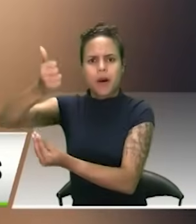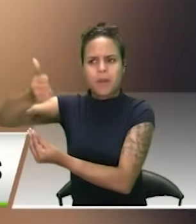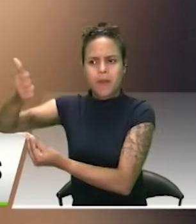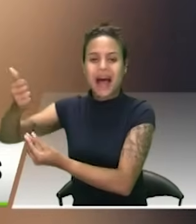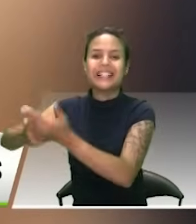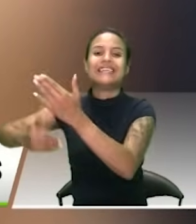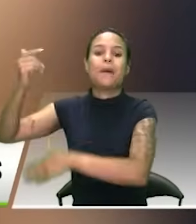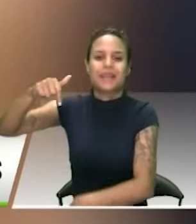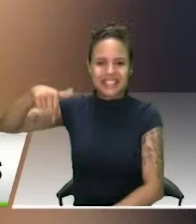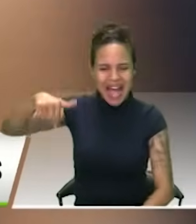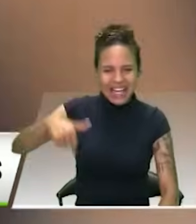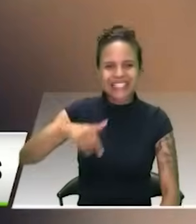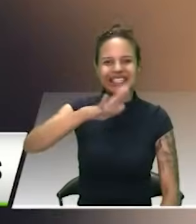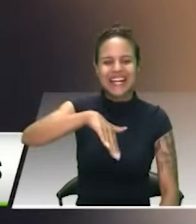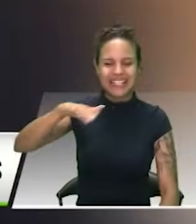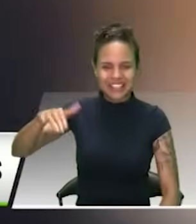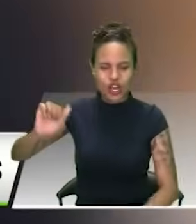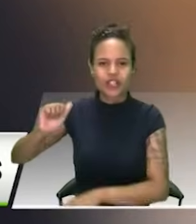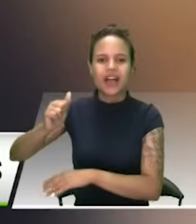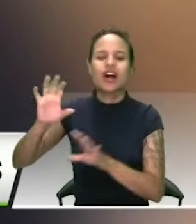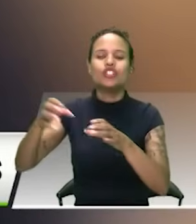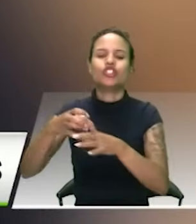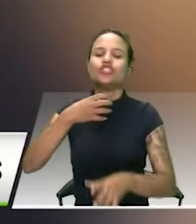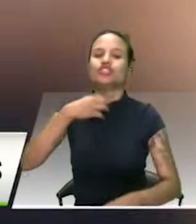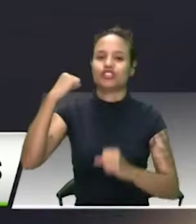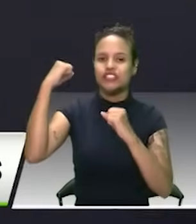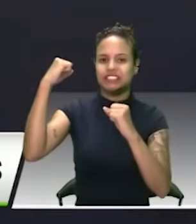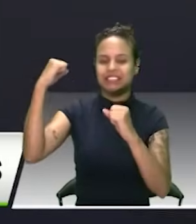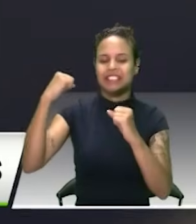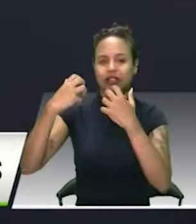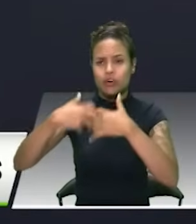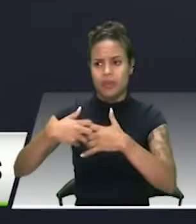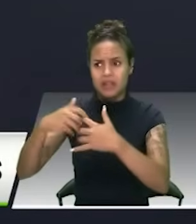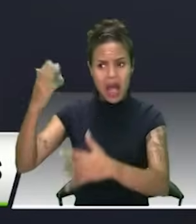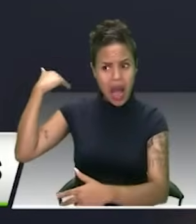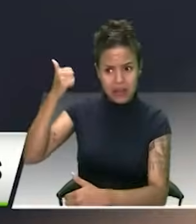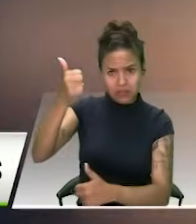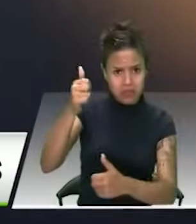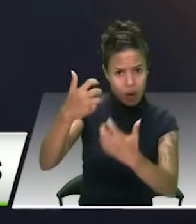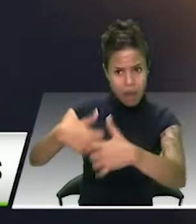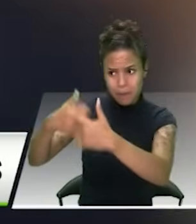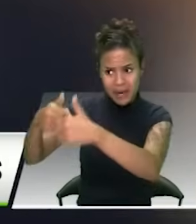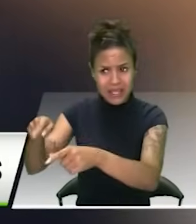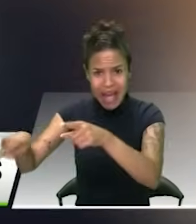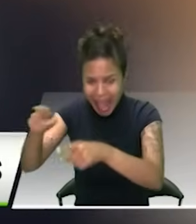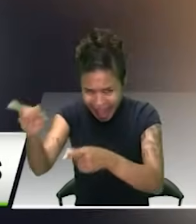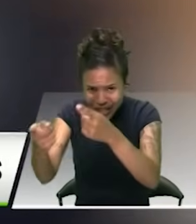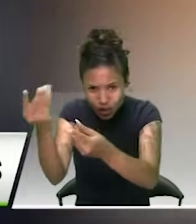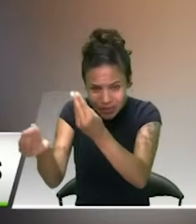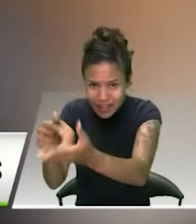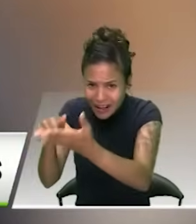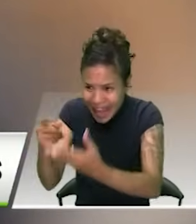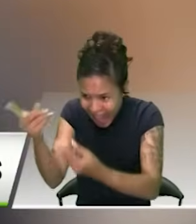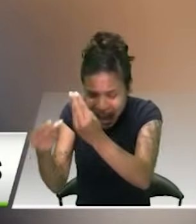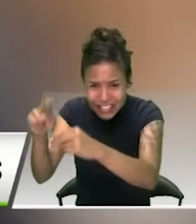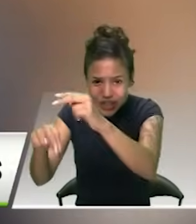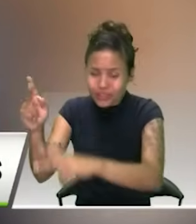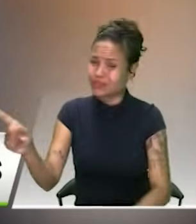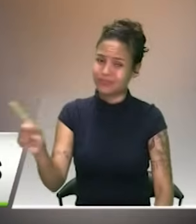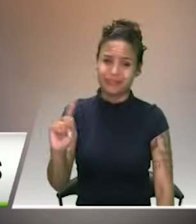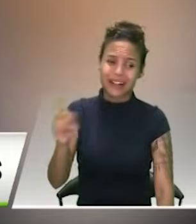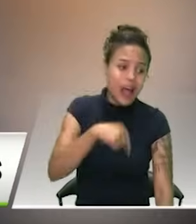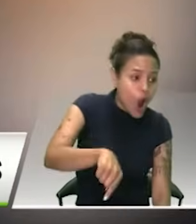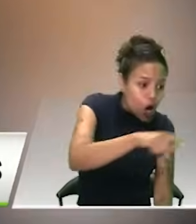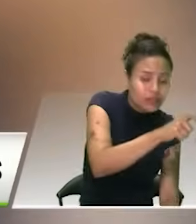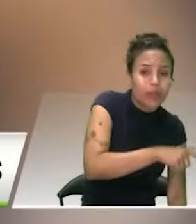antioqueño. Ellos no eran los que habían creado esas empresas, miles de personas sí. Ese sindicato de gerentes